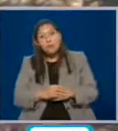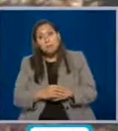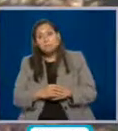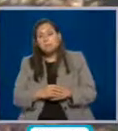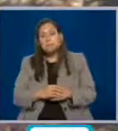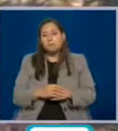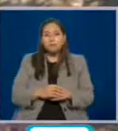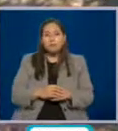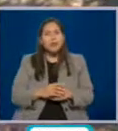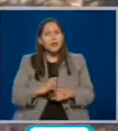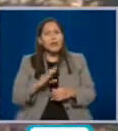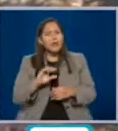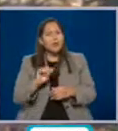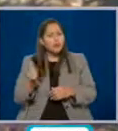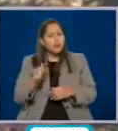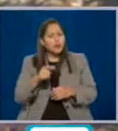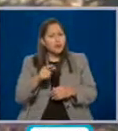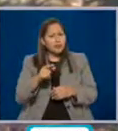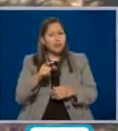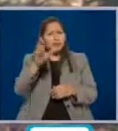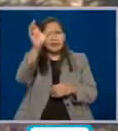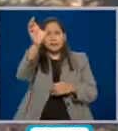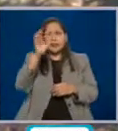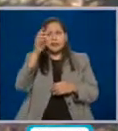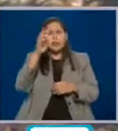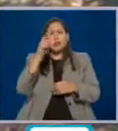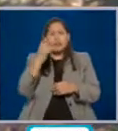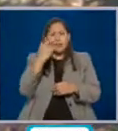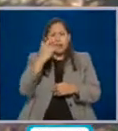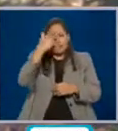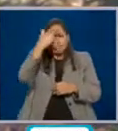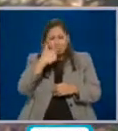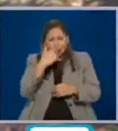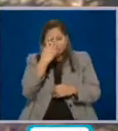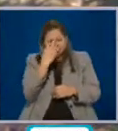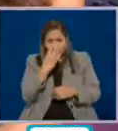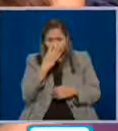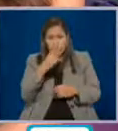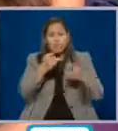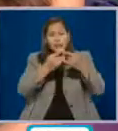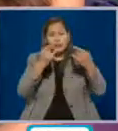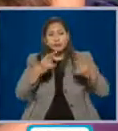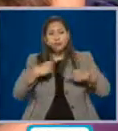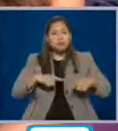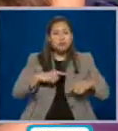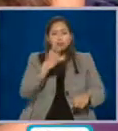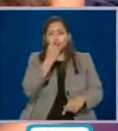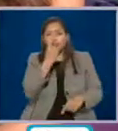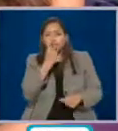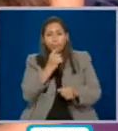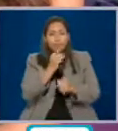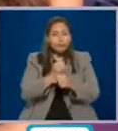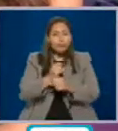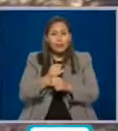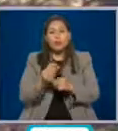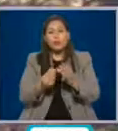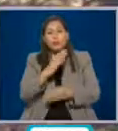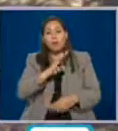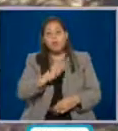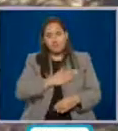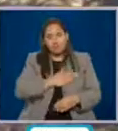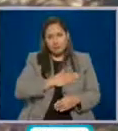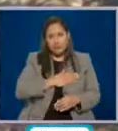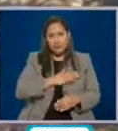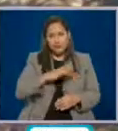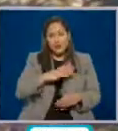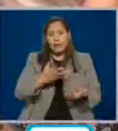o hay otra que se llama El misterio de la noche triste, que habla es una novela de detectives hecha en la Nueva España, que habla pues de